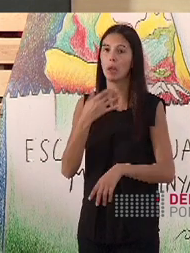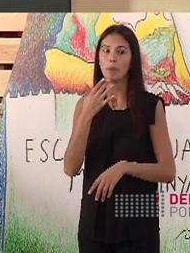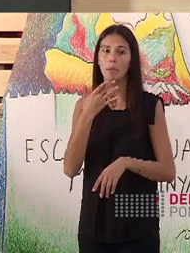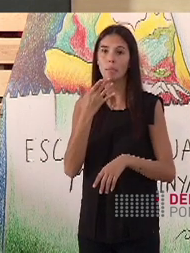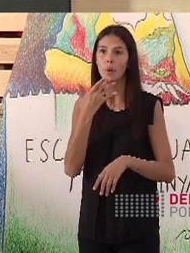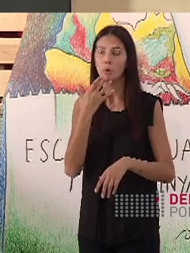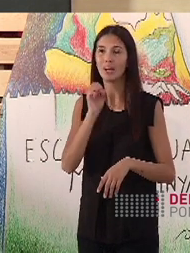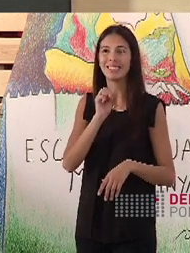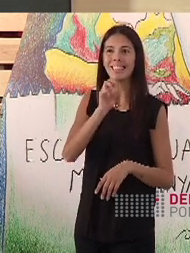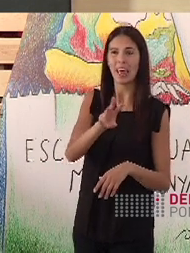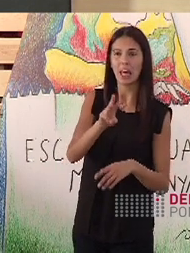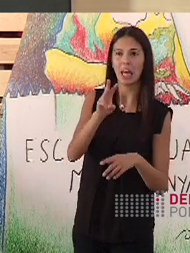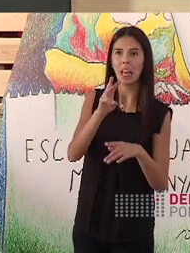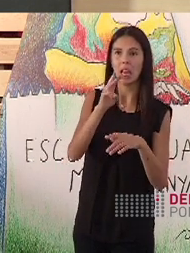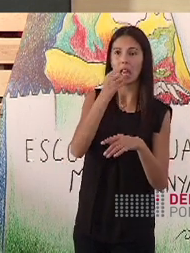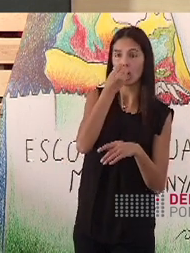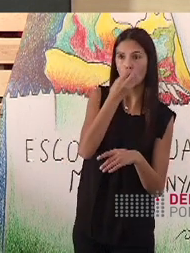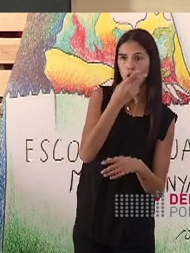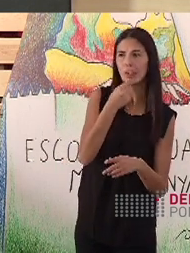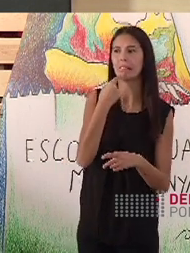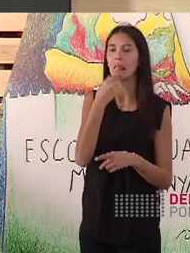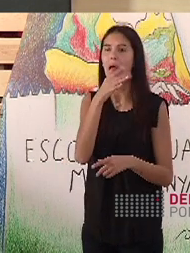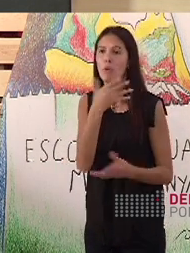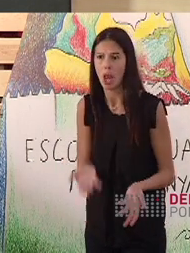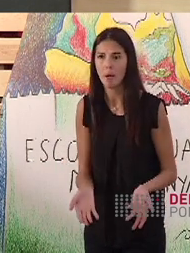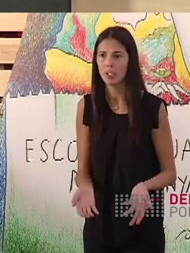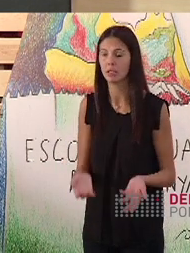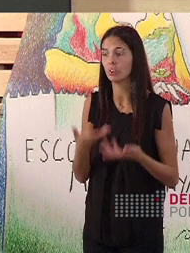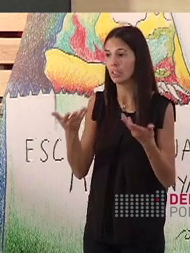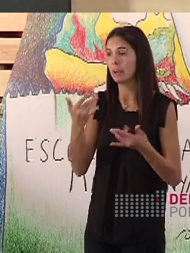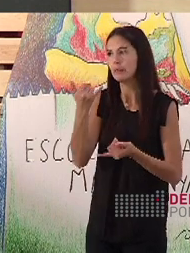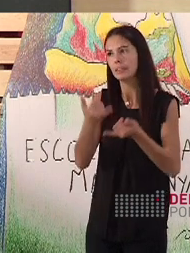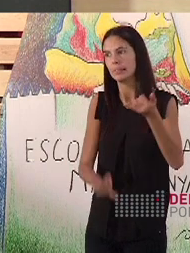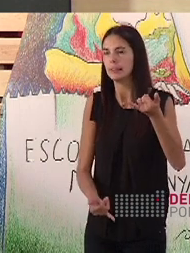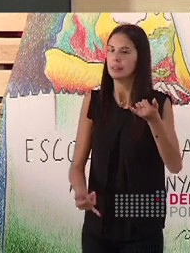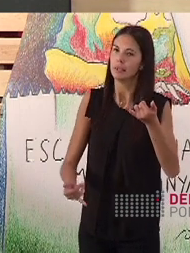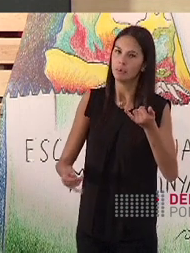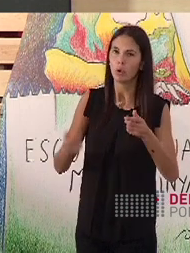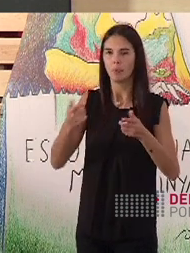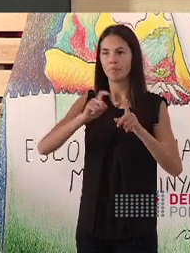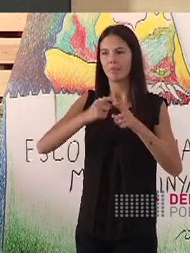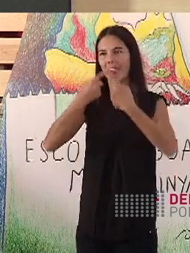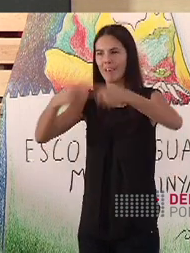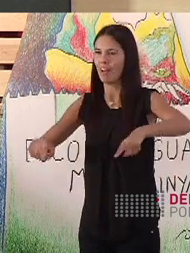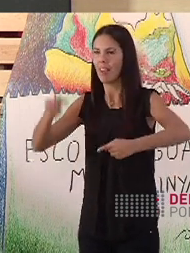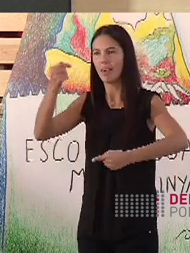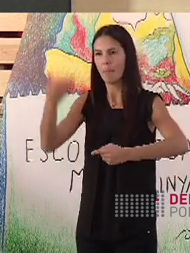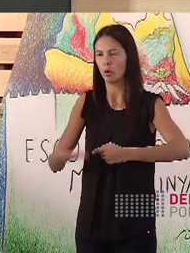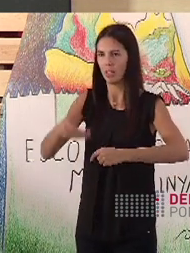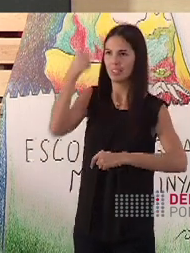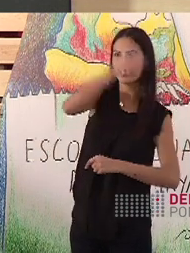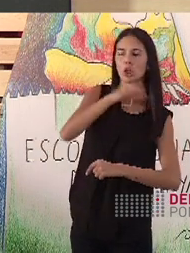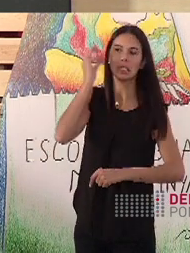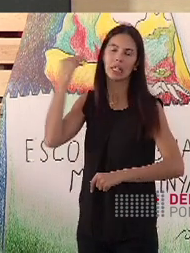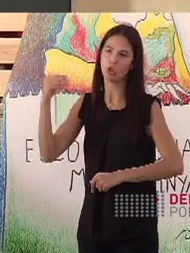las 13 rosas violaban, etcétera. Entonces hay una brecha muy grande entre chicas y chicos jóvenes, muy